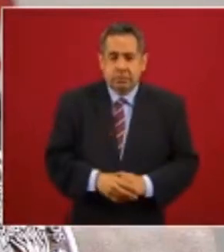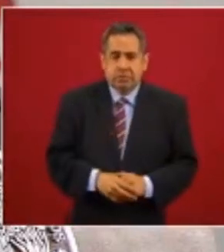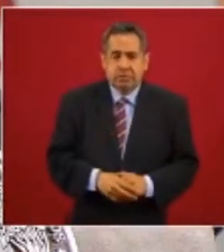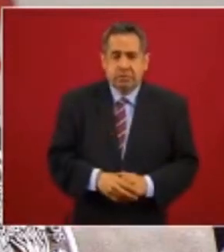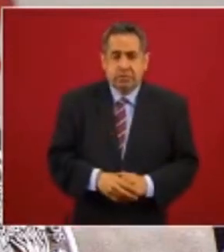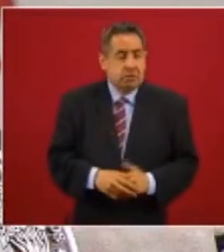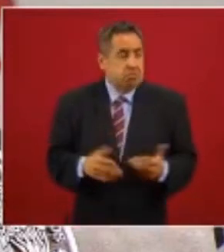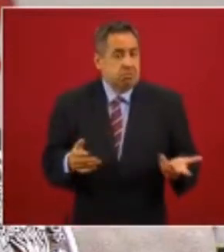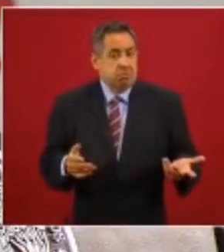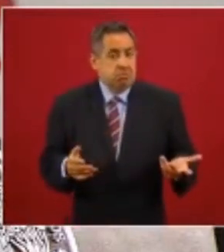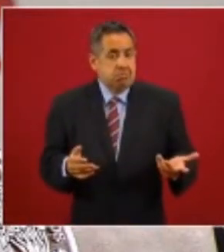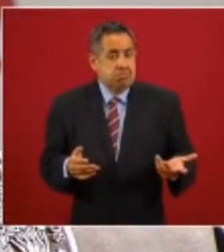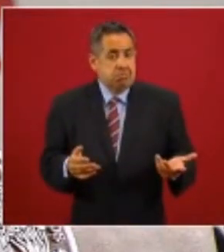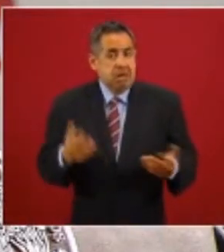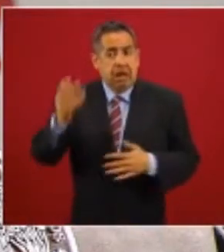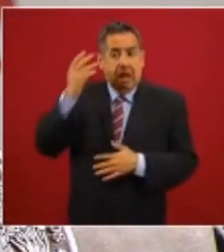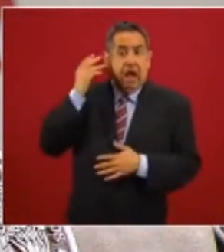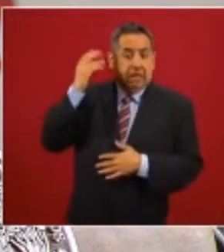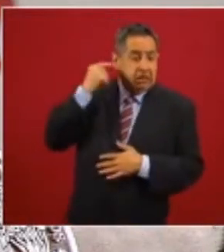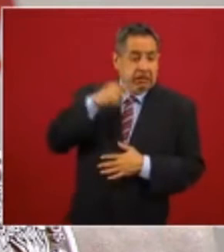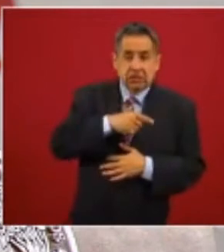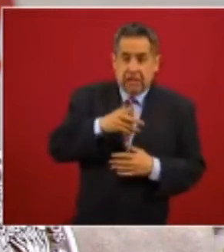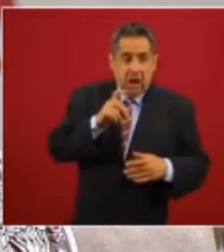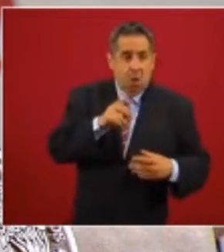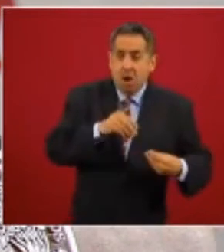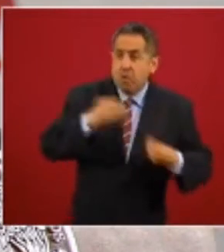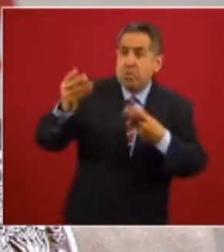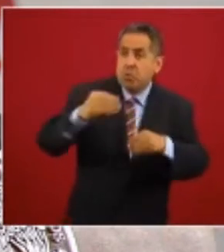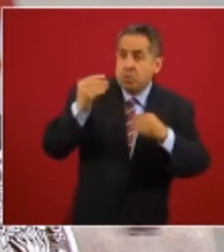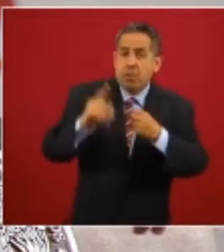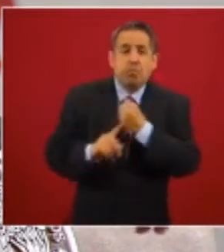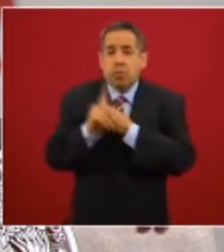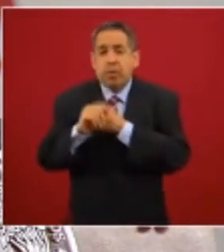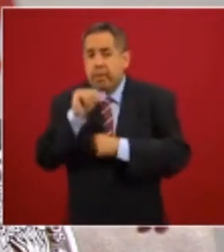Y no hubo nunca ningún problema.